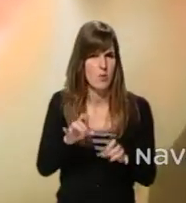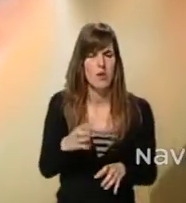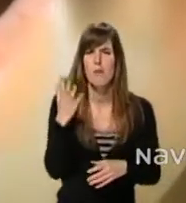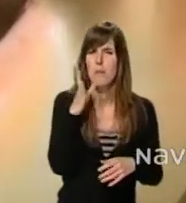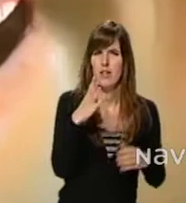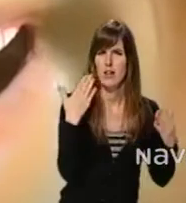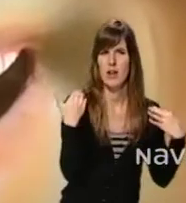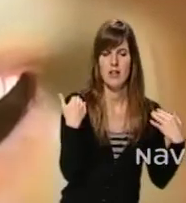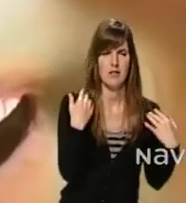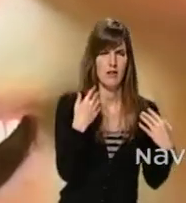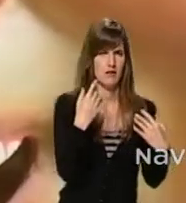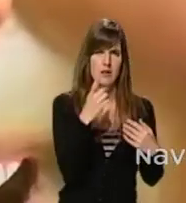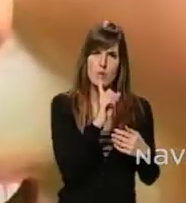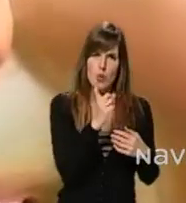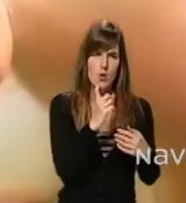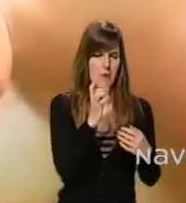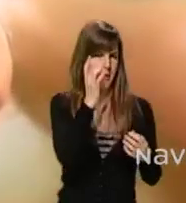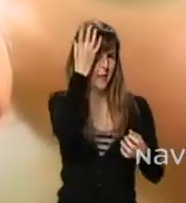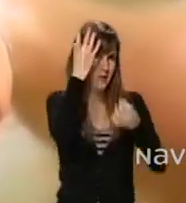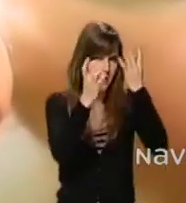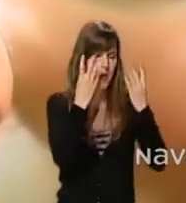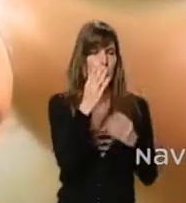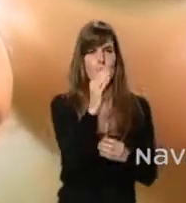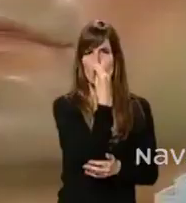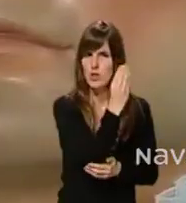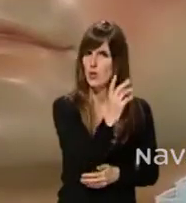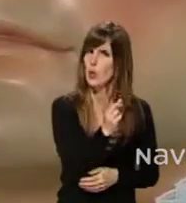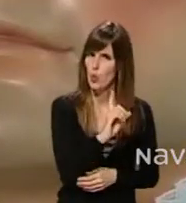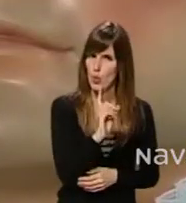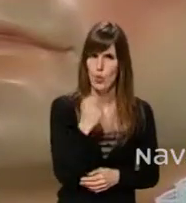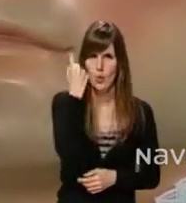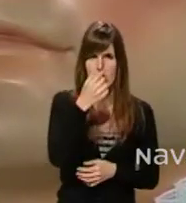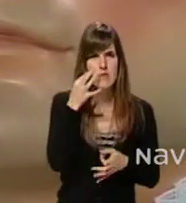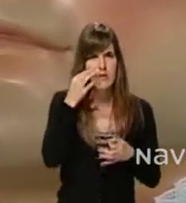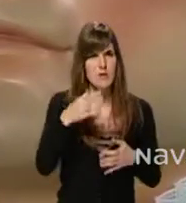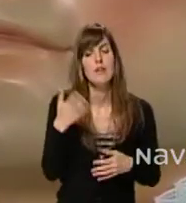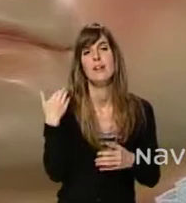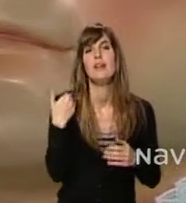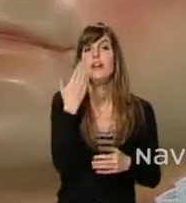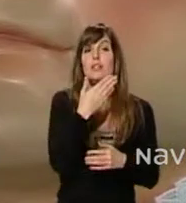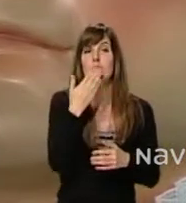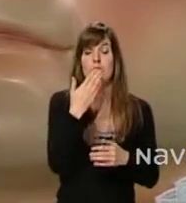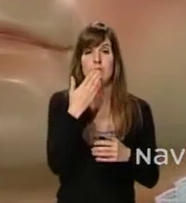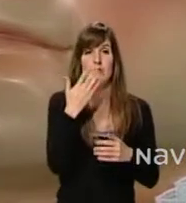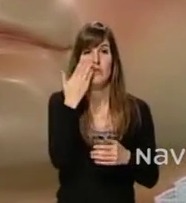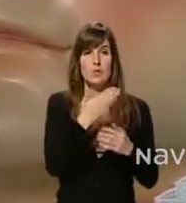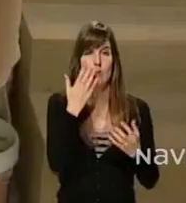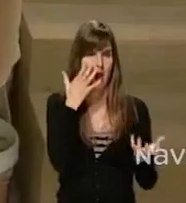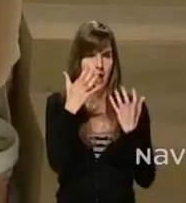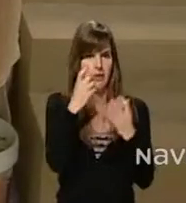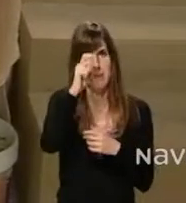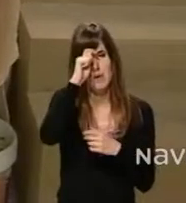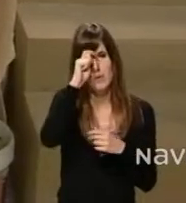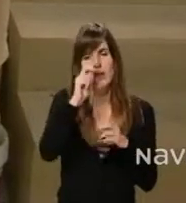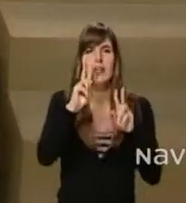es un gigante, ¿no? Que piensan que puede ser más un muñeco. Estudié ebanistería artística en la Escuela de Arte, ahí sí que en una